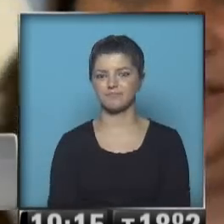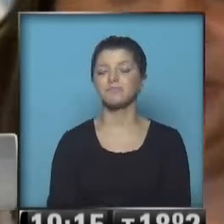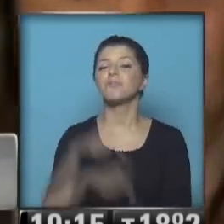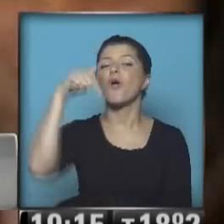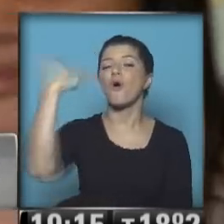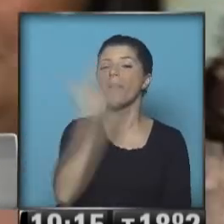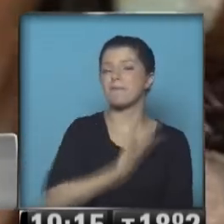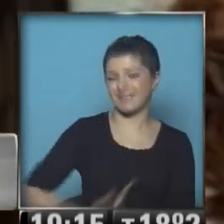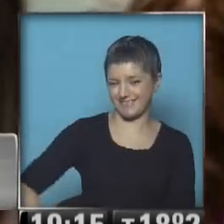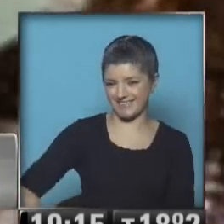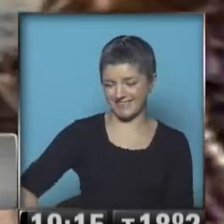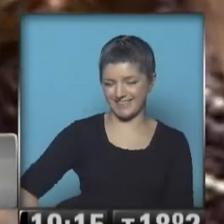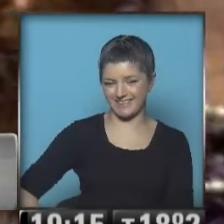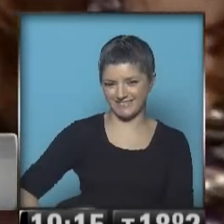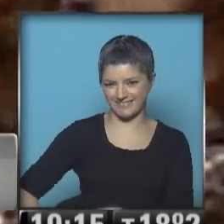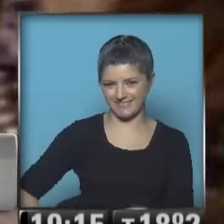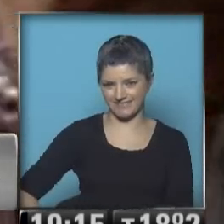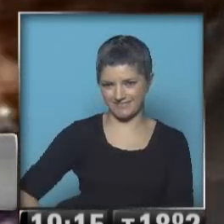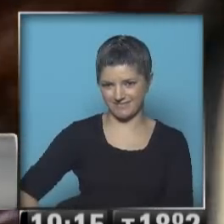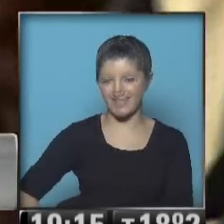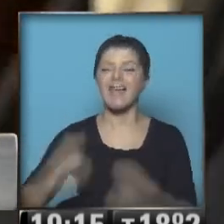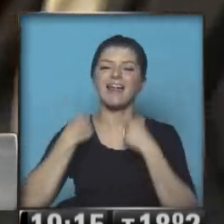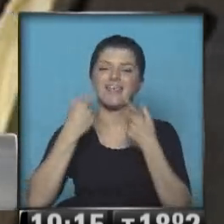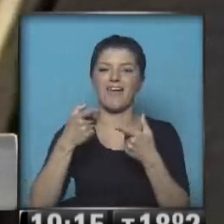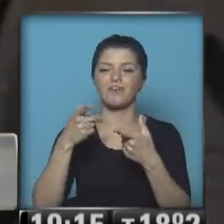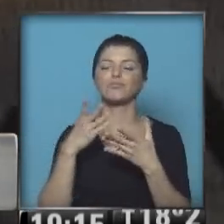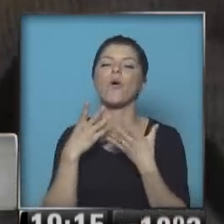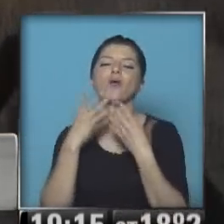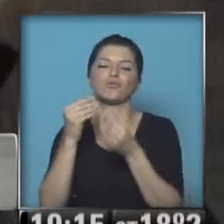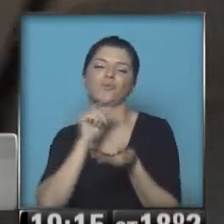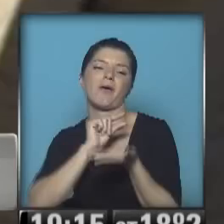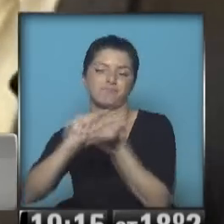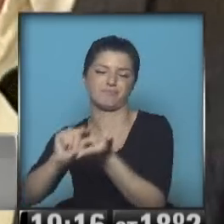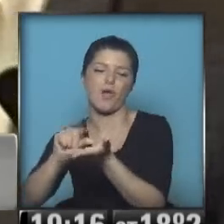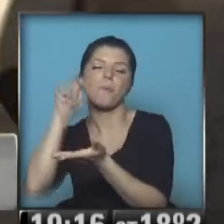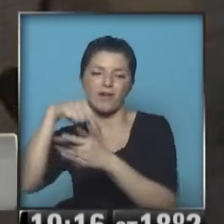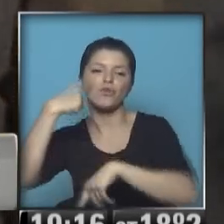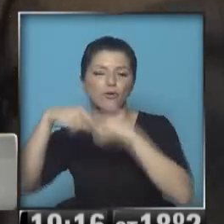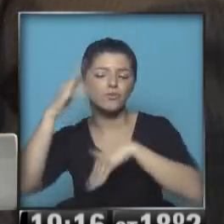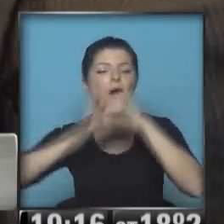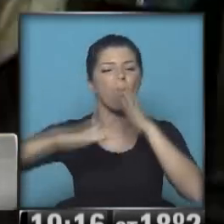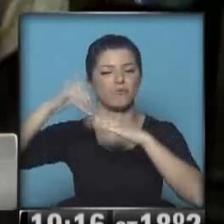presidenta justamente le entrega esta ayuda económica para seguir construyendo